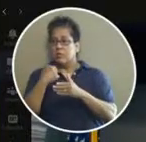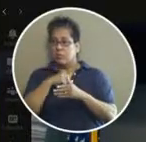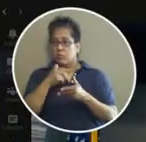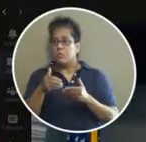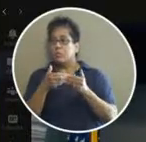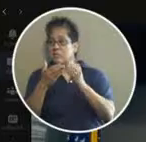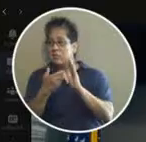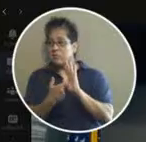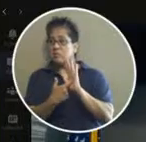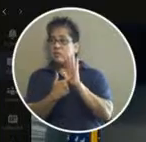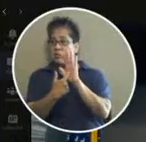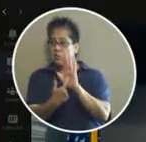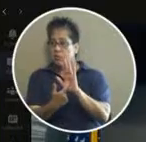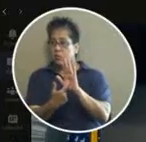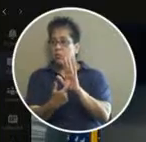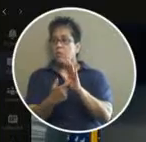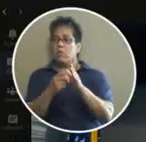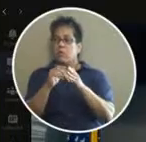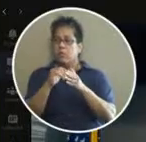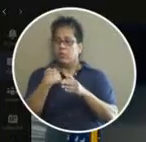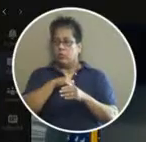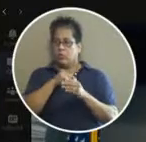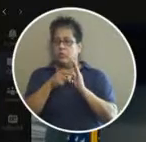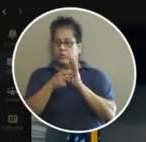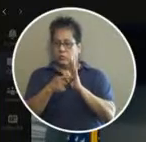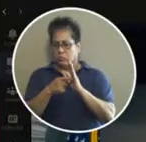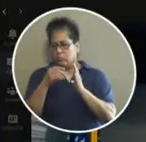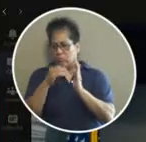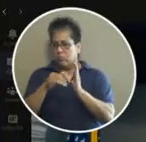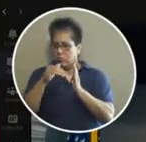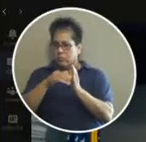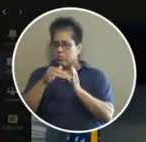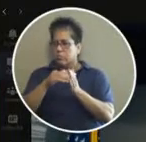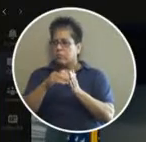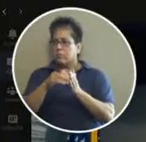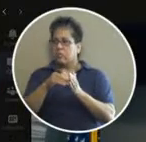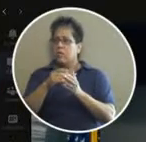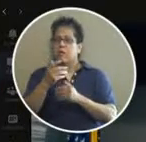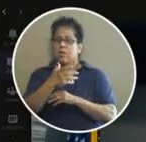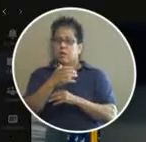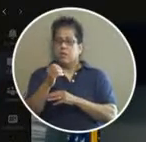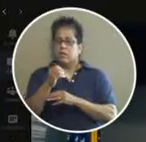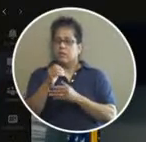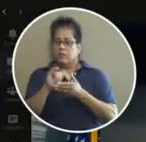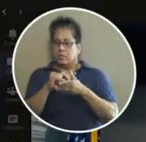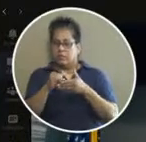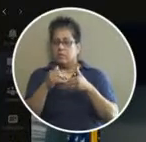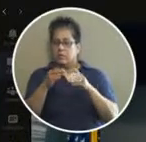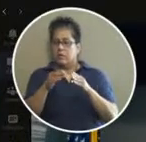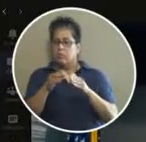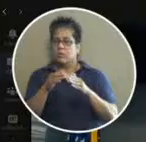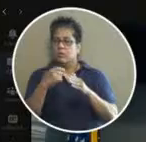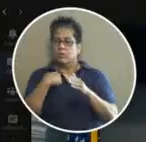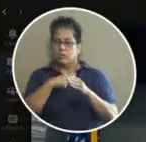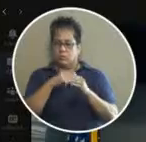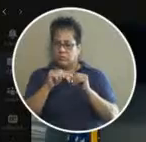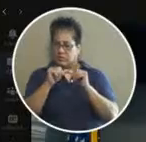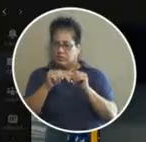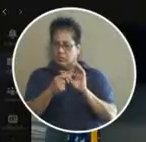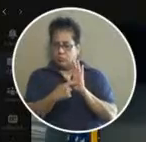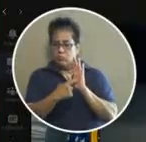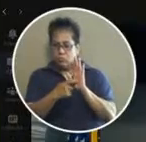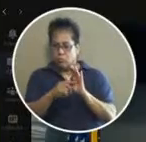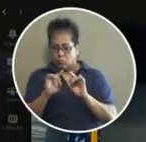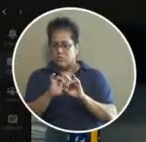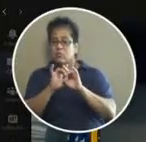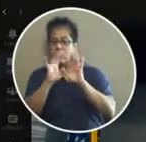los actualizamos de manera frecuente para poder continuar mostrándoles todo de una manera